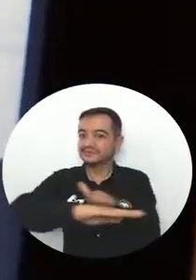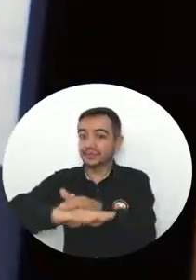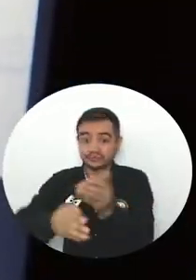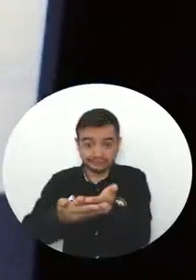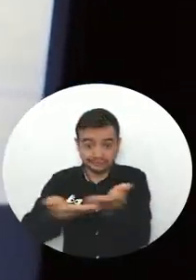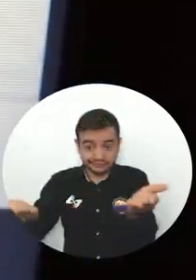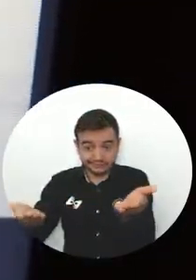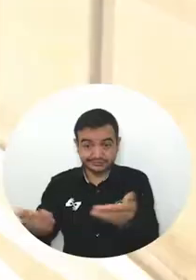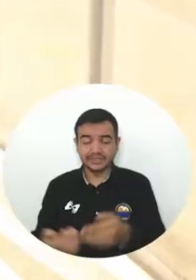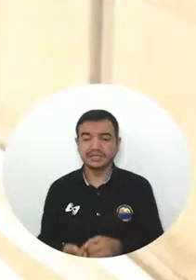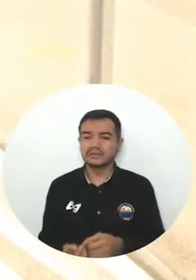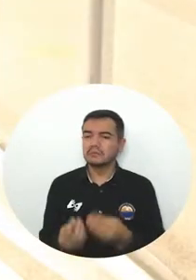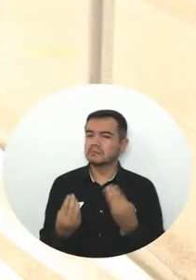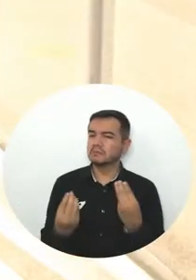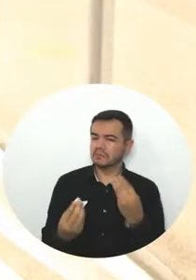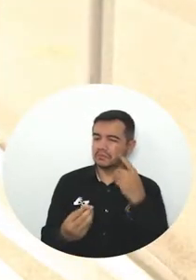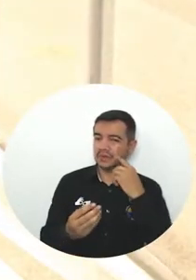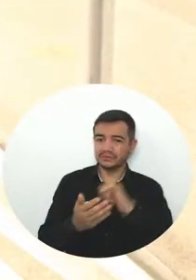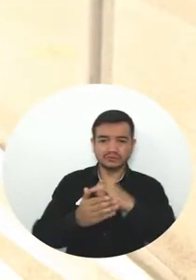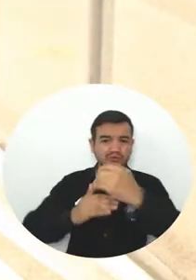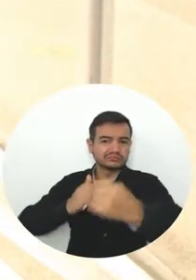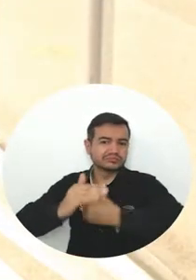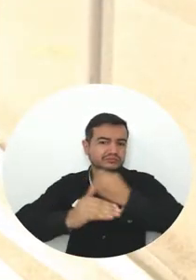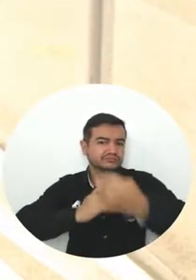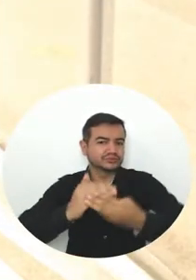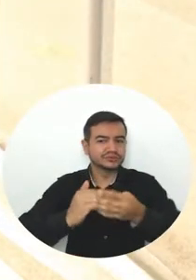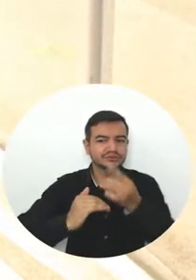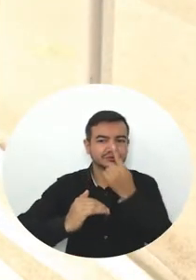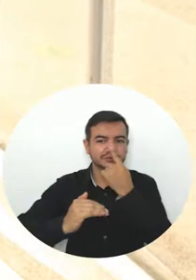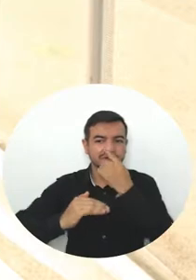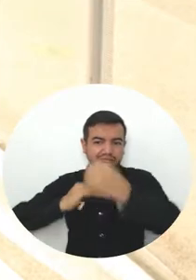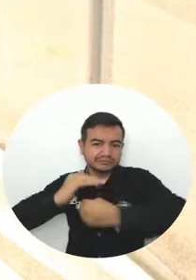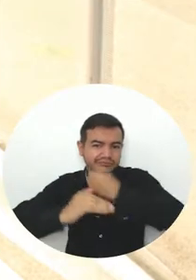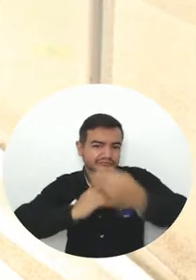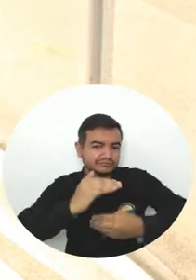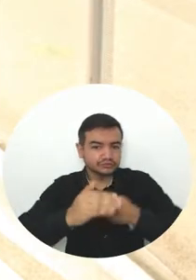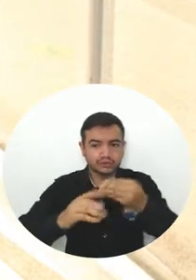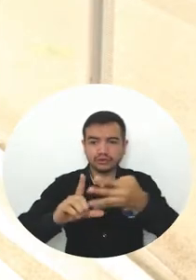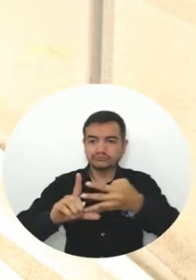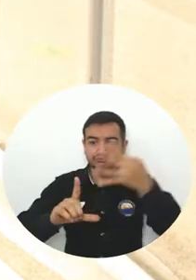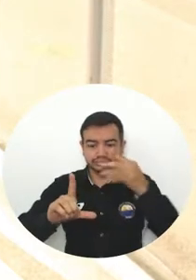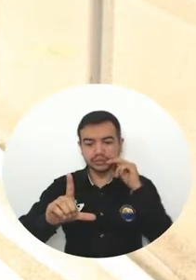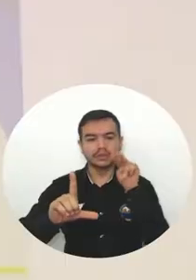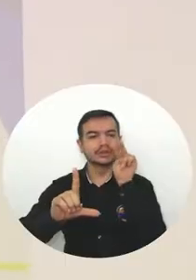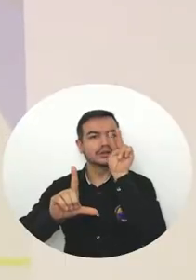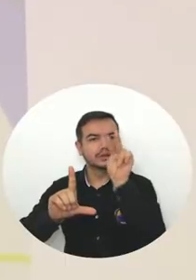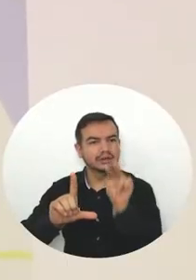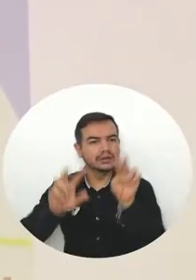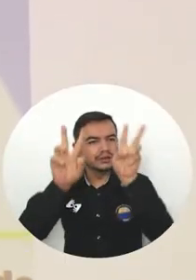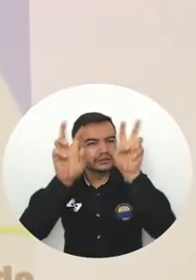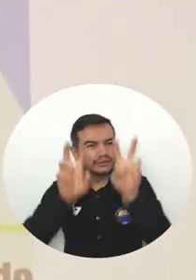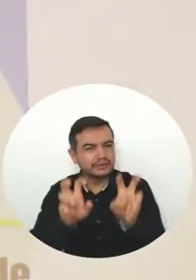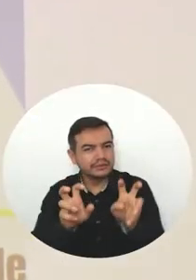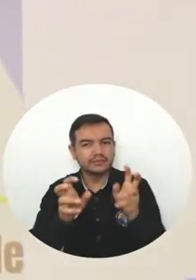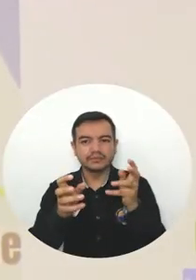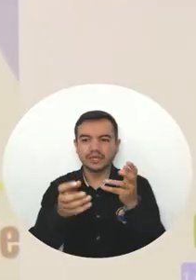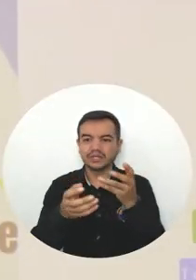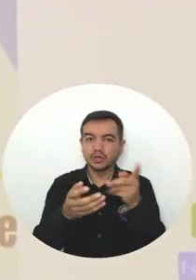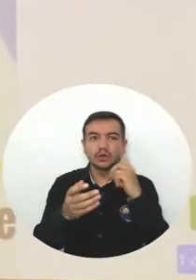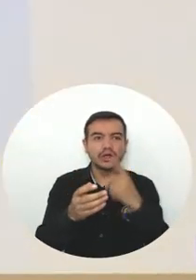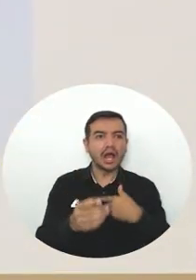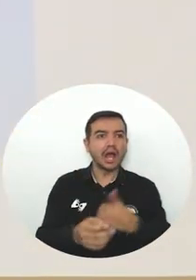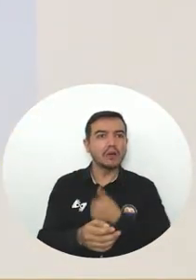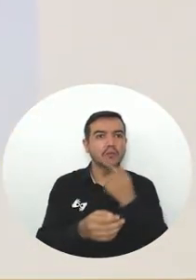toda la comunidad universitaria para que conozcan los contenidos, los diferentes programas y retroalimenten pues todas